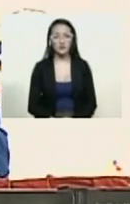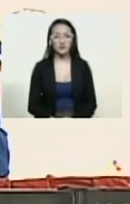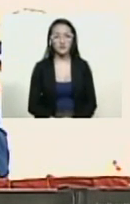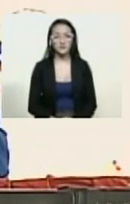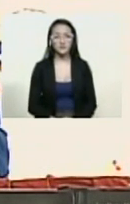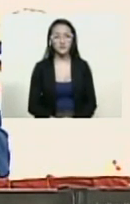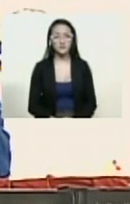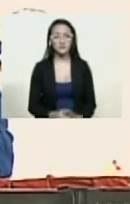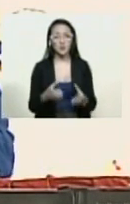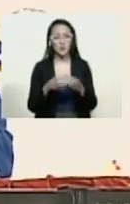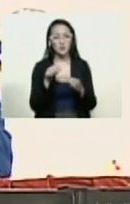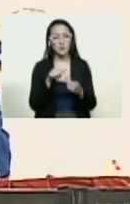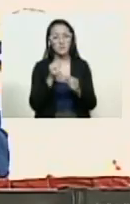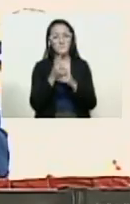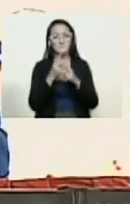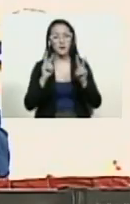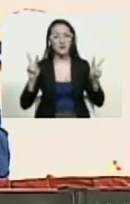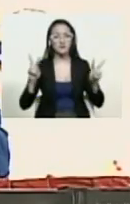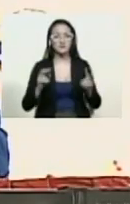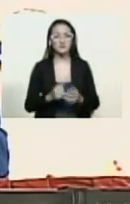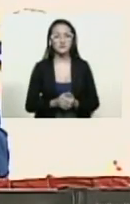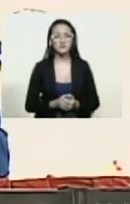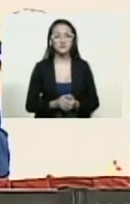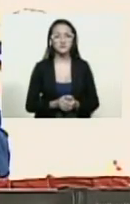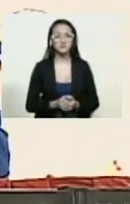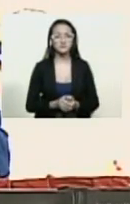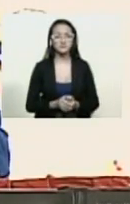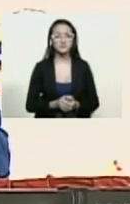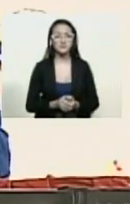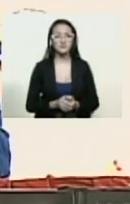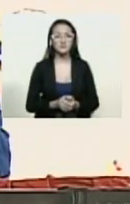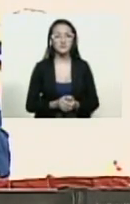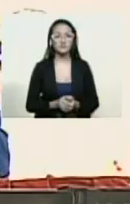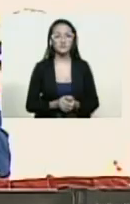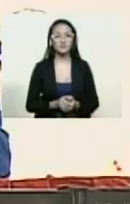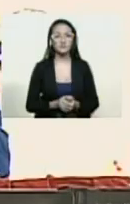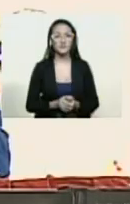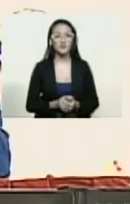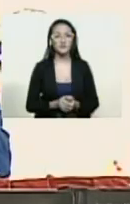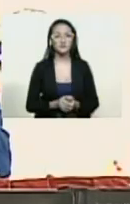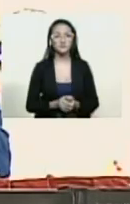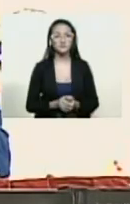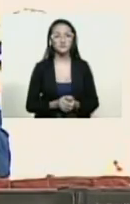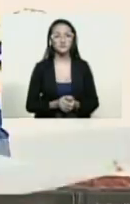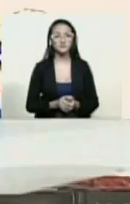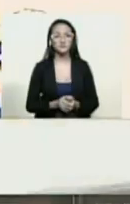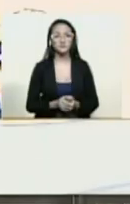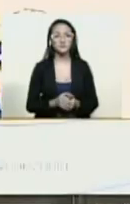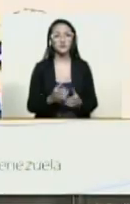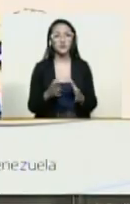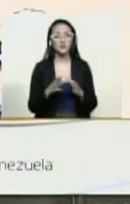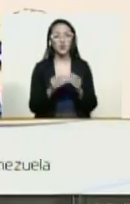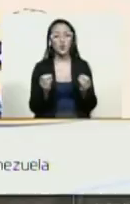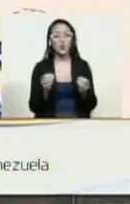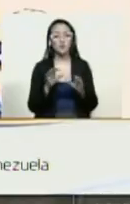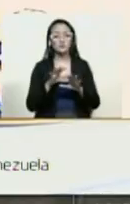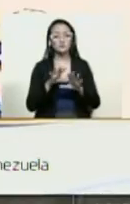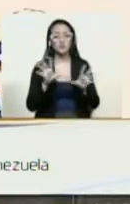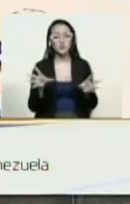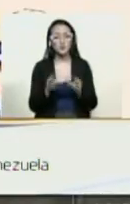los cuadrantes de paz, todo esto configura un nuevo sistema,